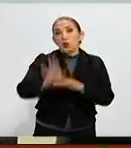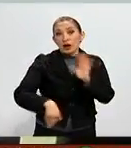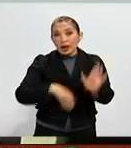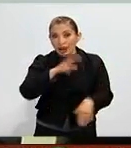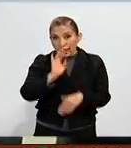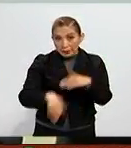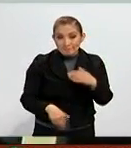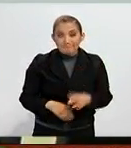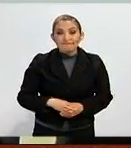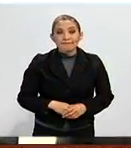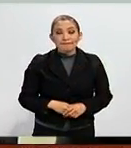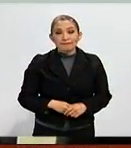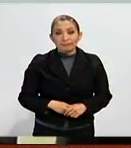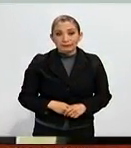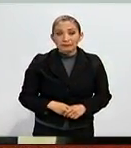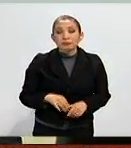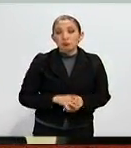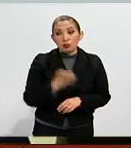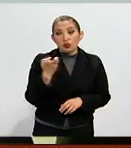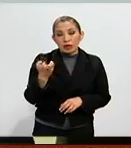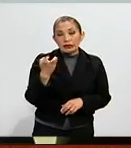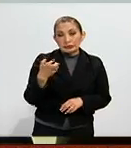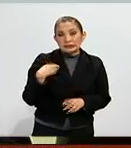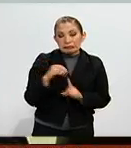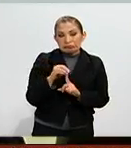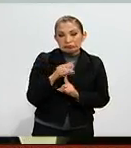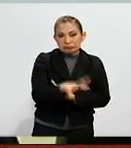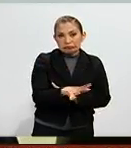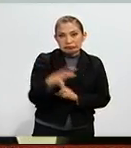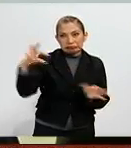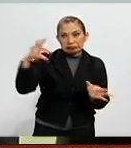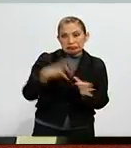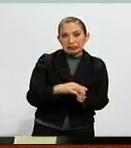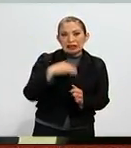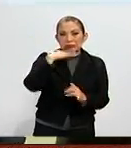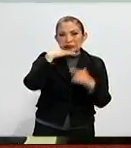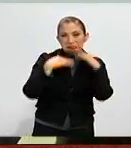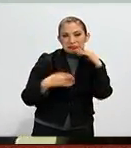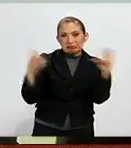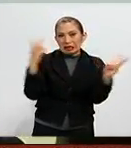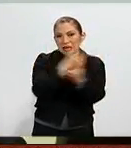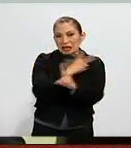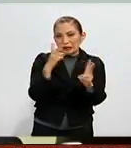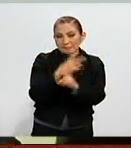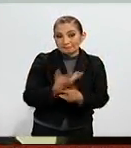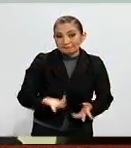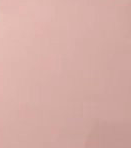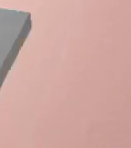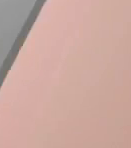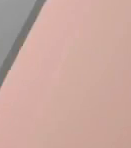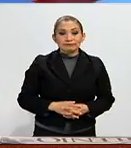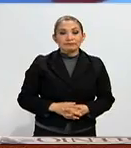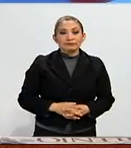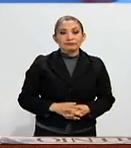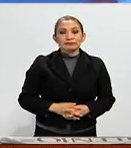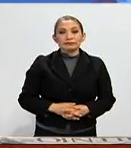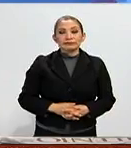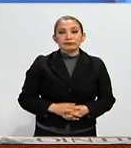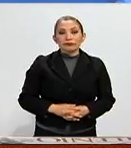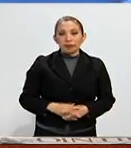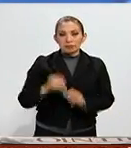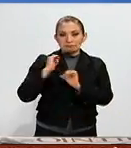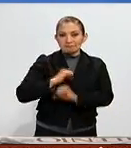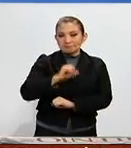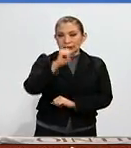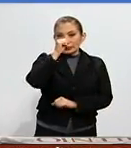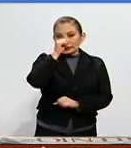de mortalidad solamente vinculada a los temas de la contaminación. El secretario